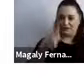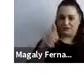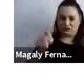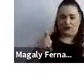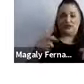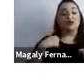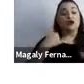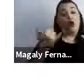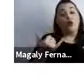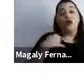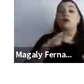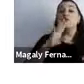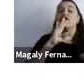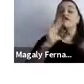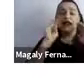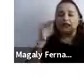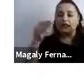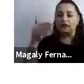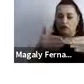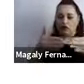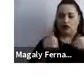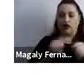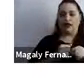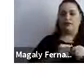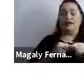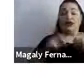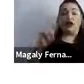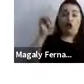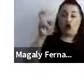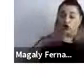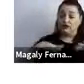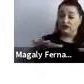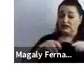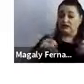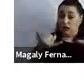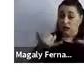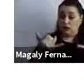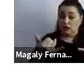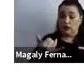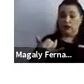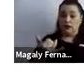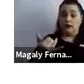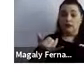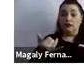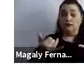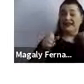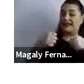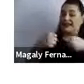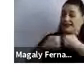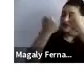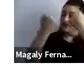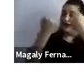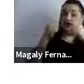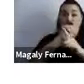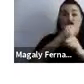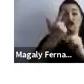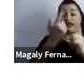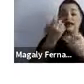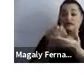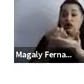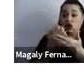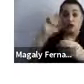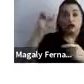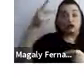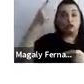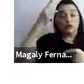voy a hablar de este enfoque. En el contexto actual, los desafíos sociales, económicos,